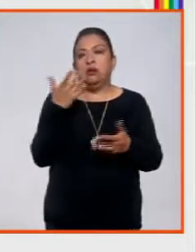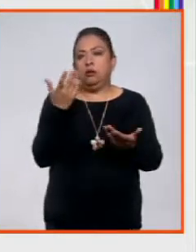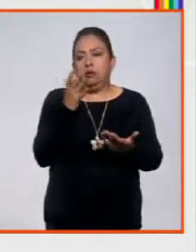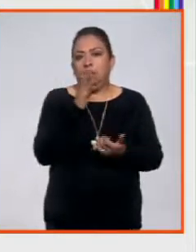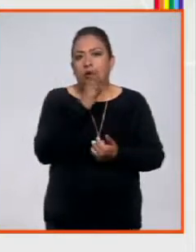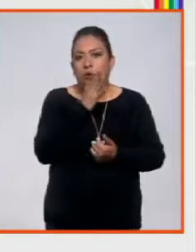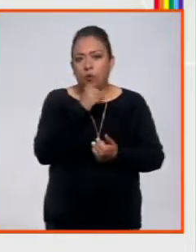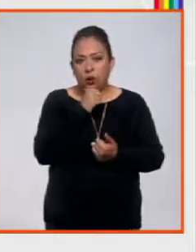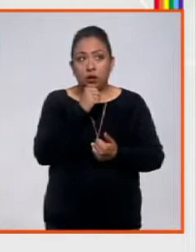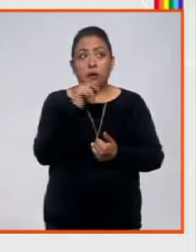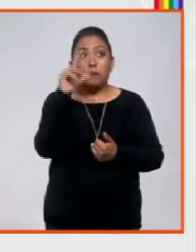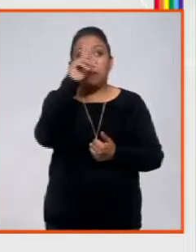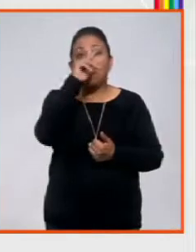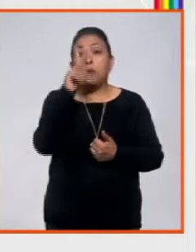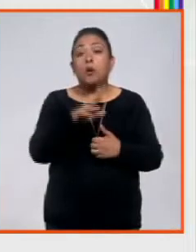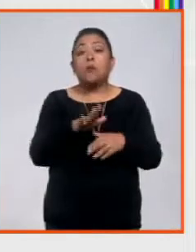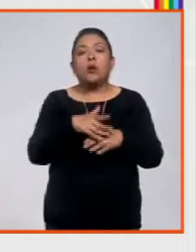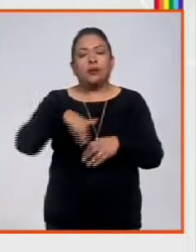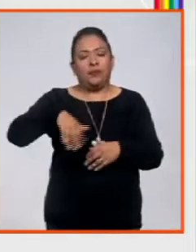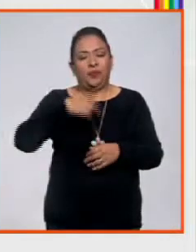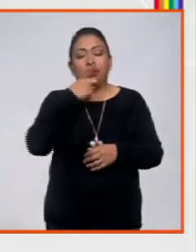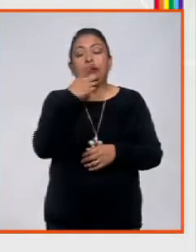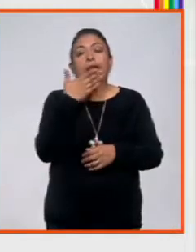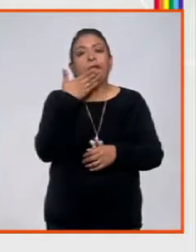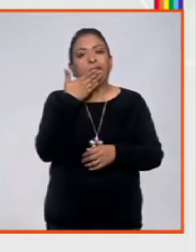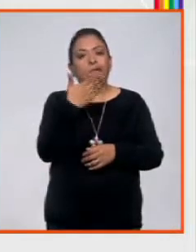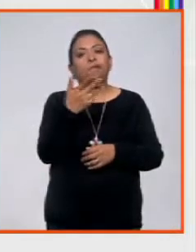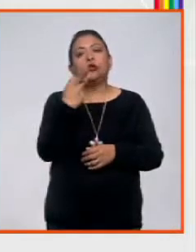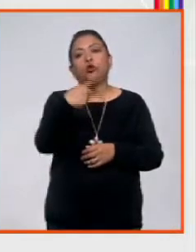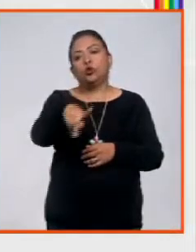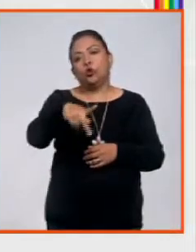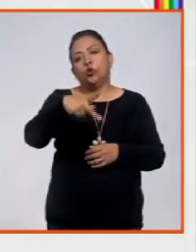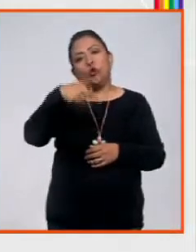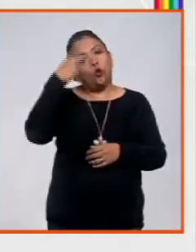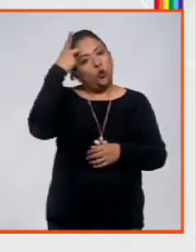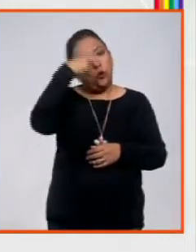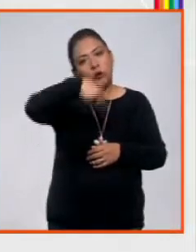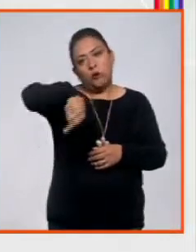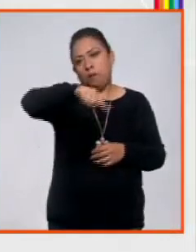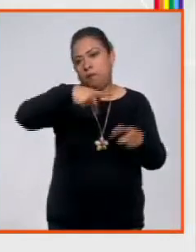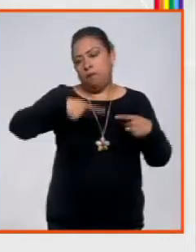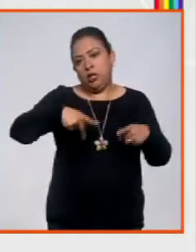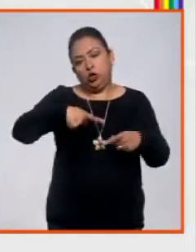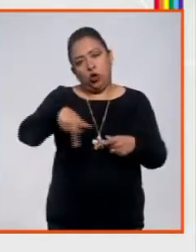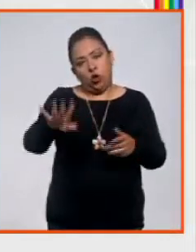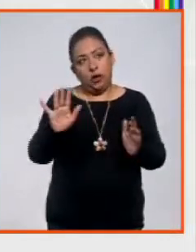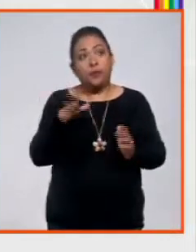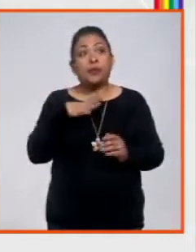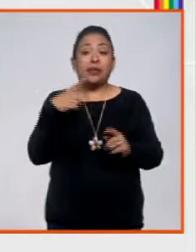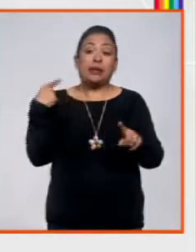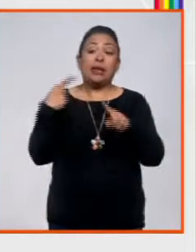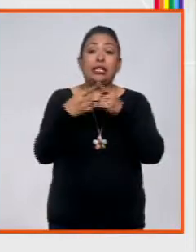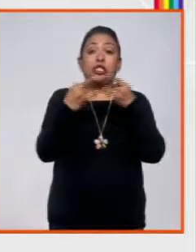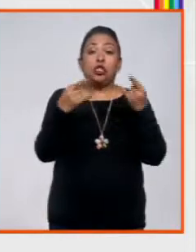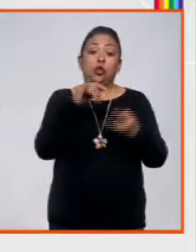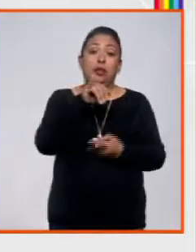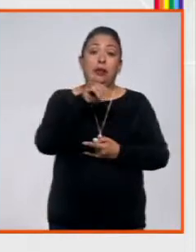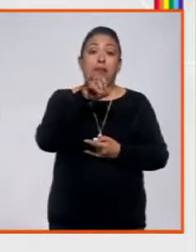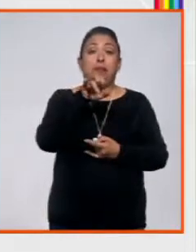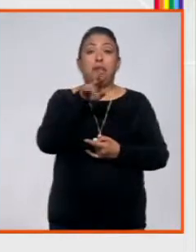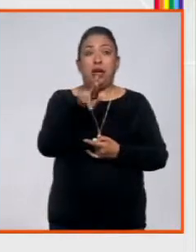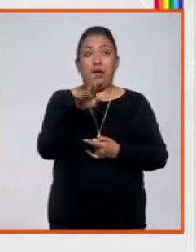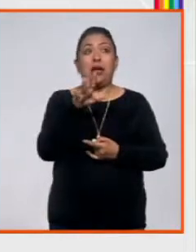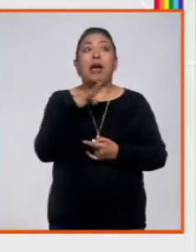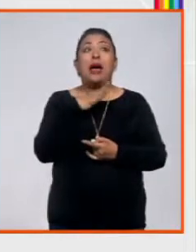drásticos y menos porque bien los refieres es público es del pueblo y además en la historia del imer es digamos que al